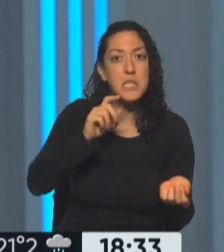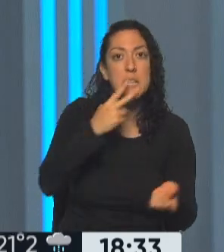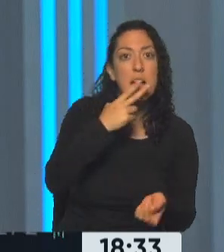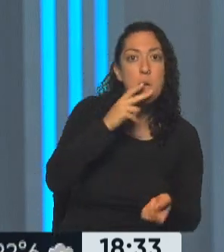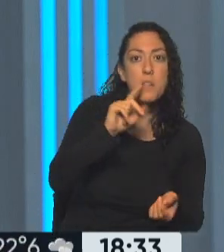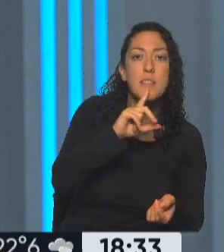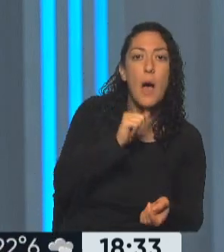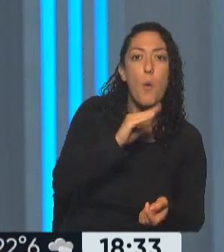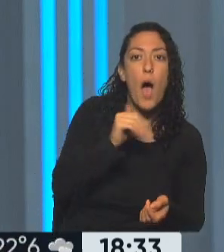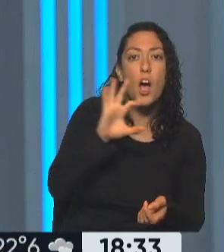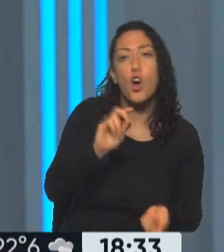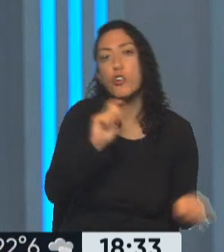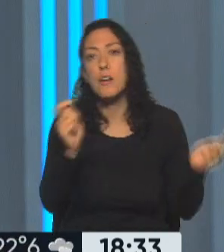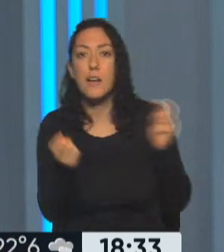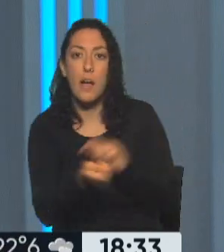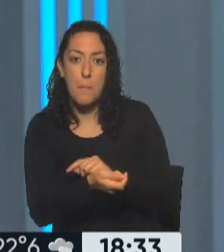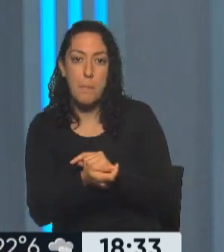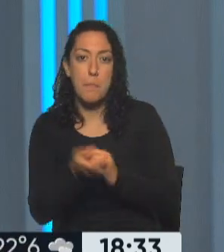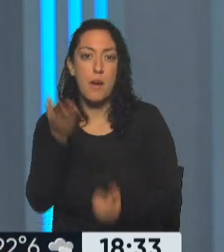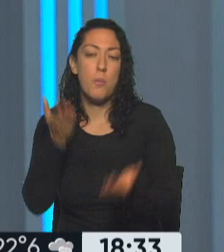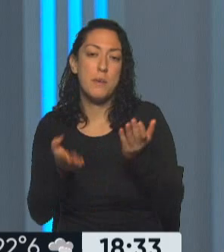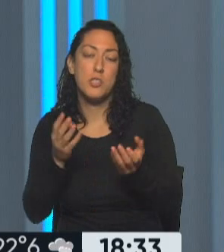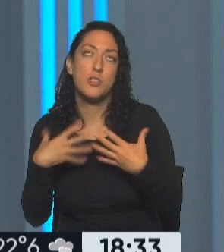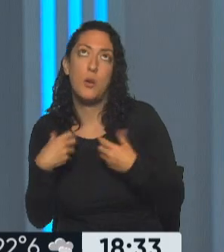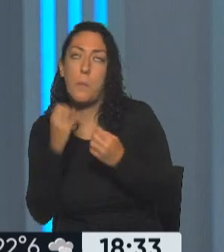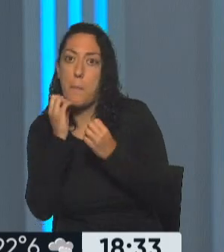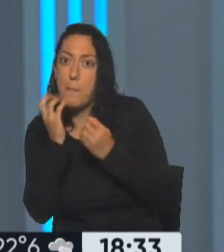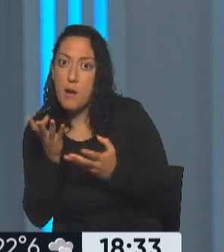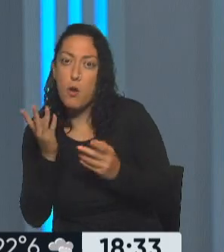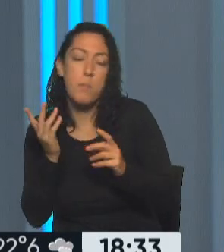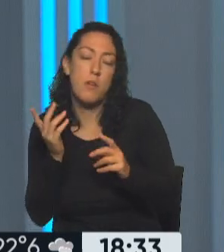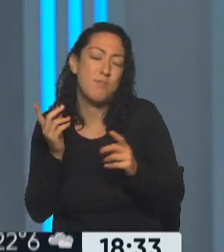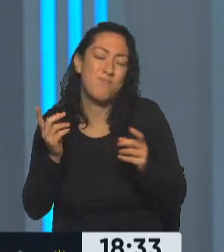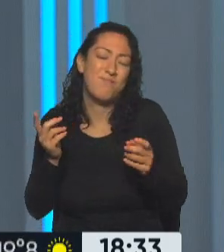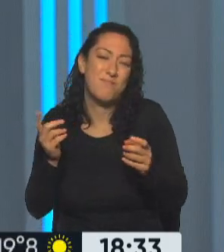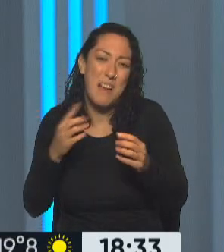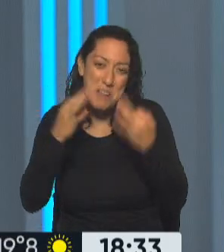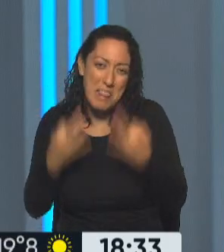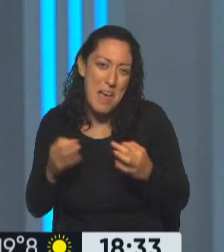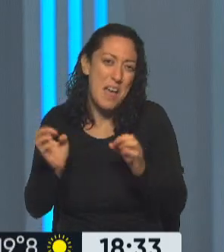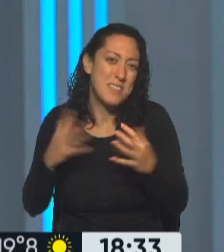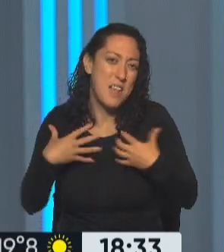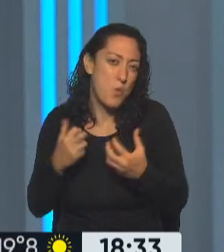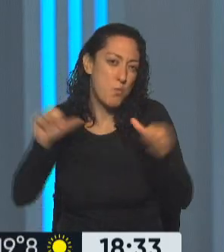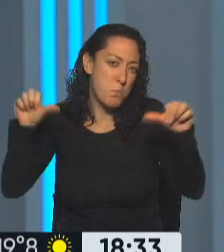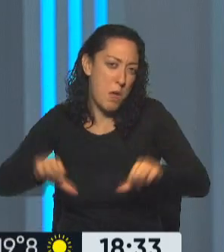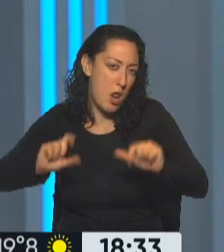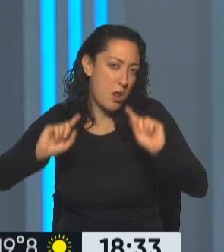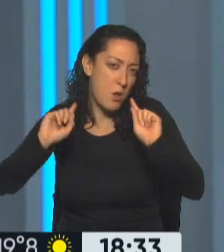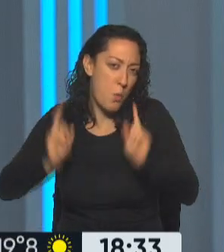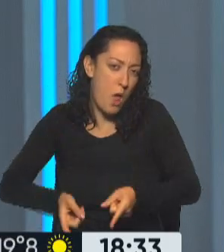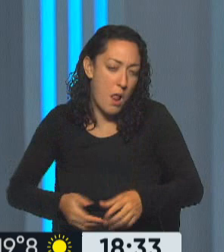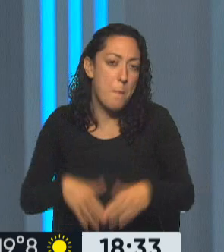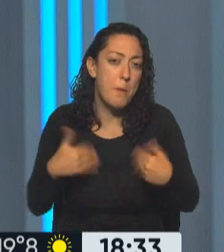tabaco porque tiene más beneficios que el tabaco tradicional. Sin embargo, sigue siendo nocivo para la salud y por eso en Argentina está